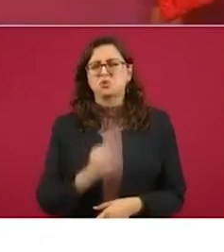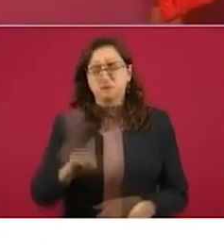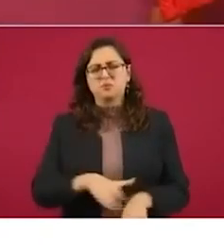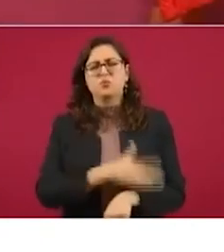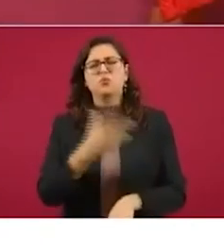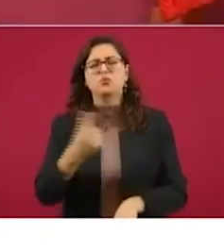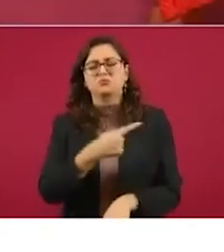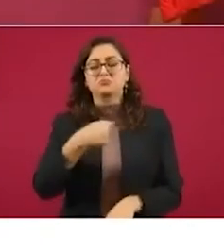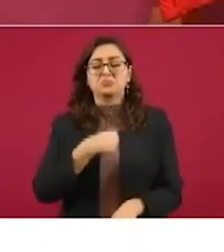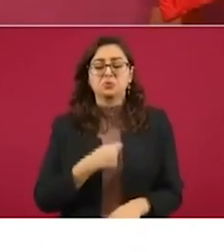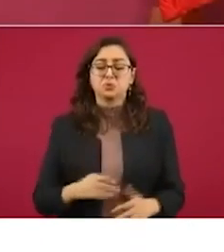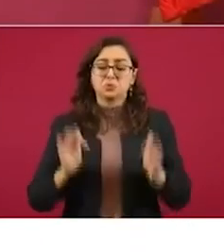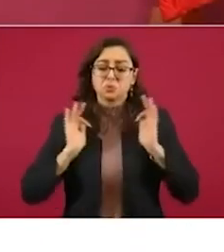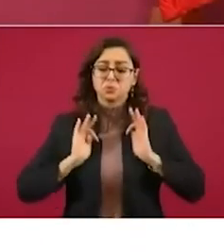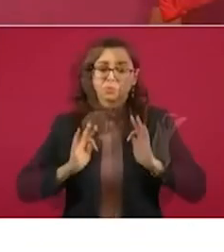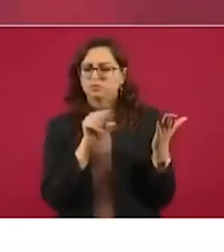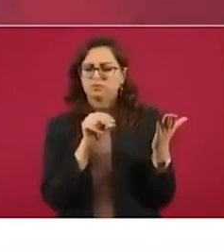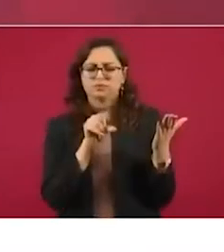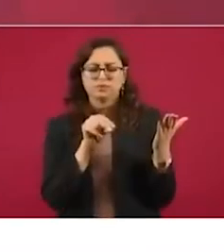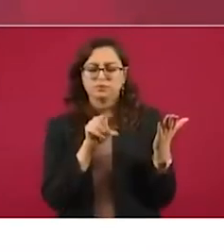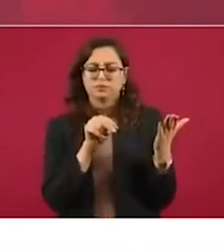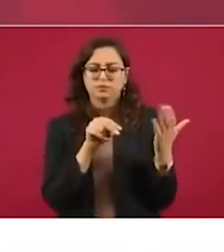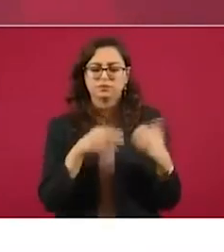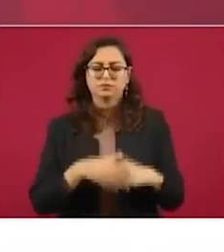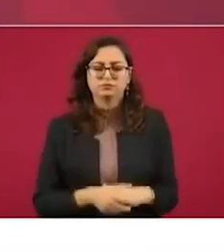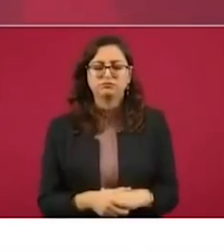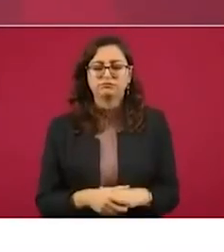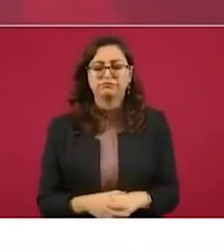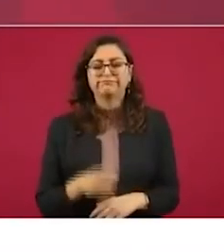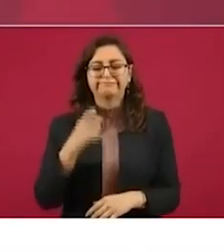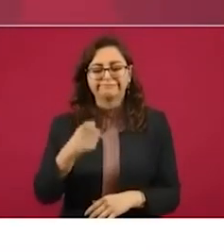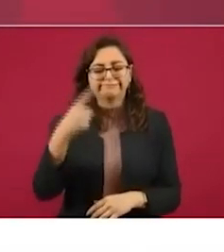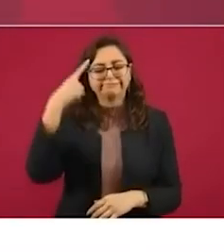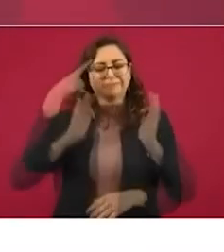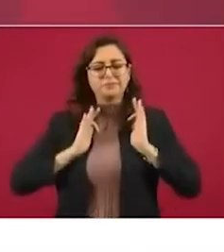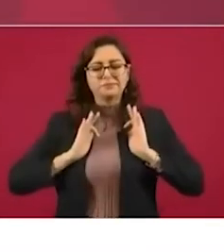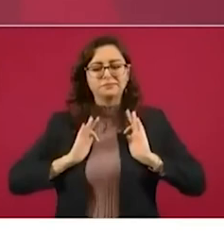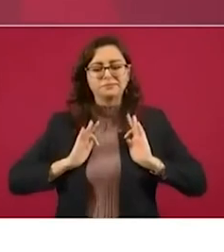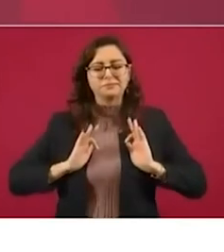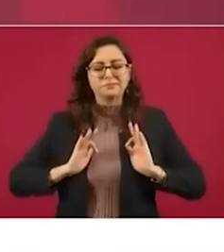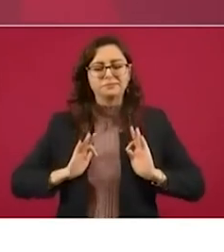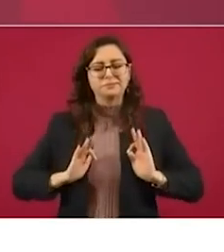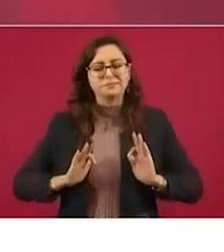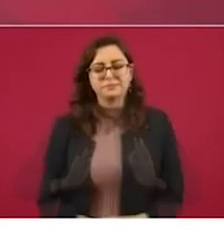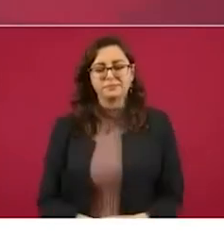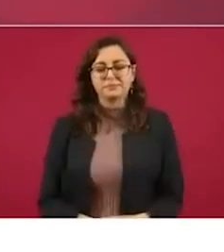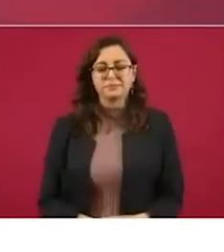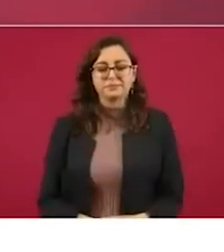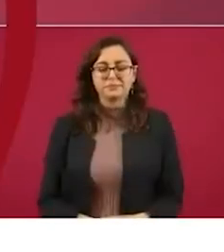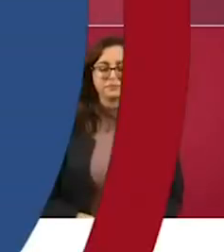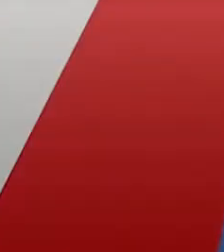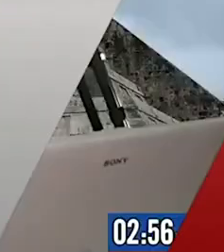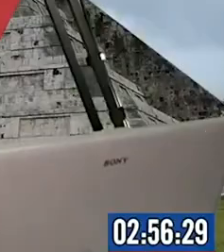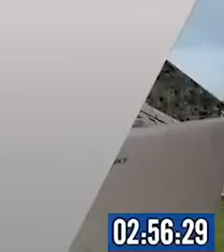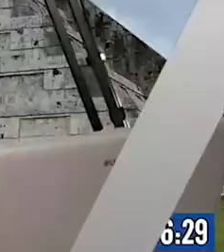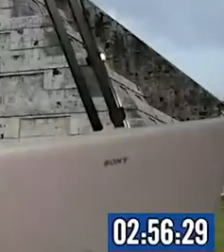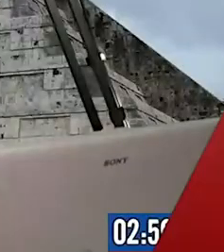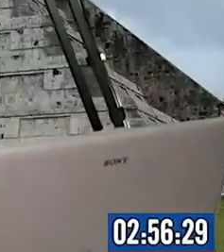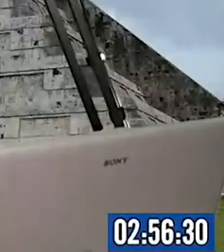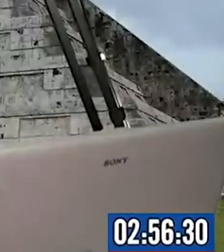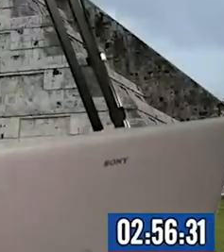plantean, respondo de que no, y eso pues me da tranquilidad de conciencia, porque pues no soy